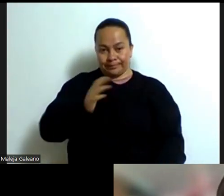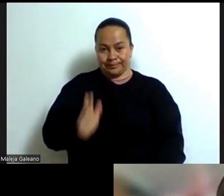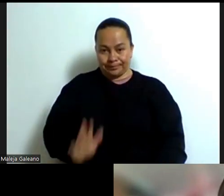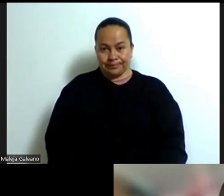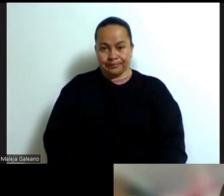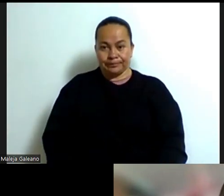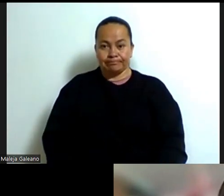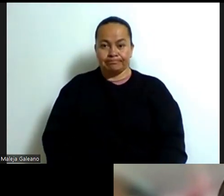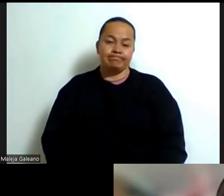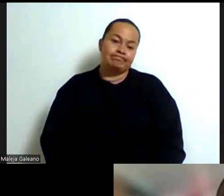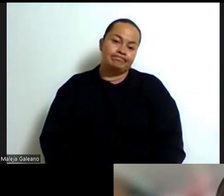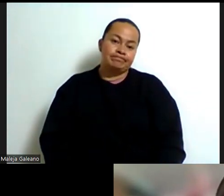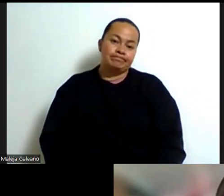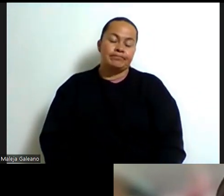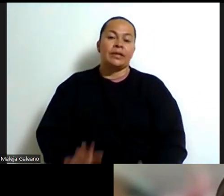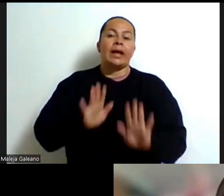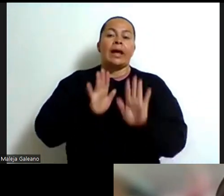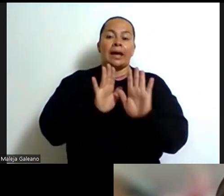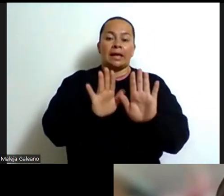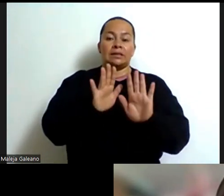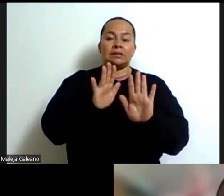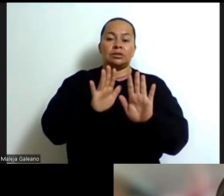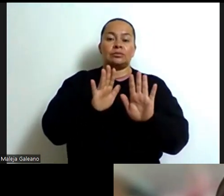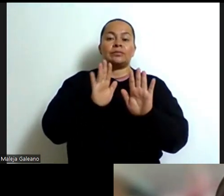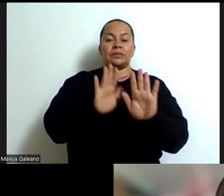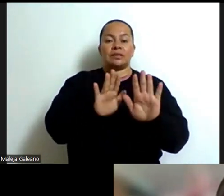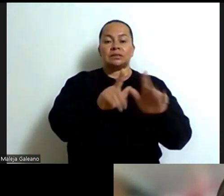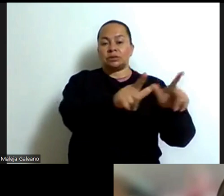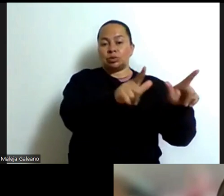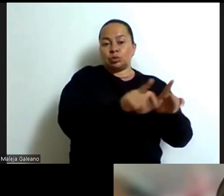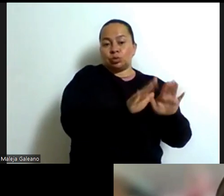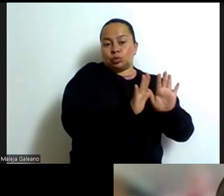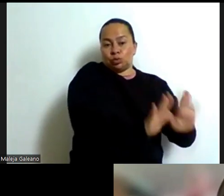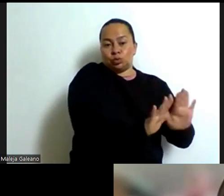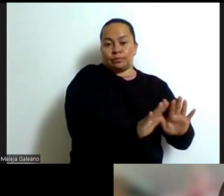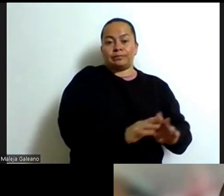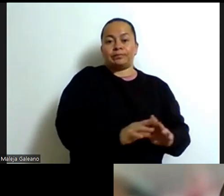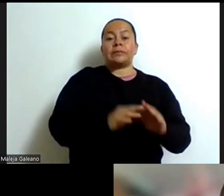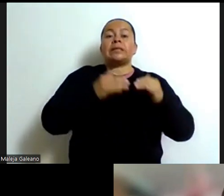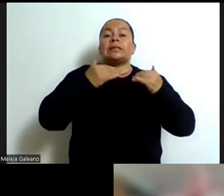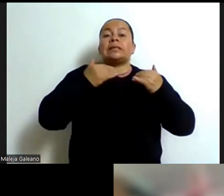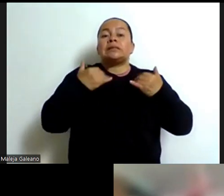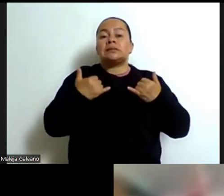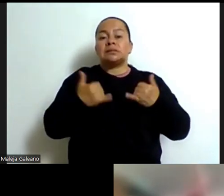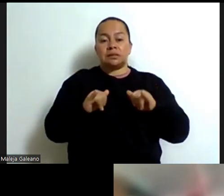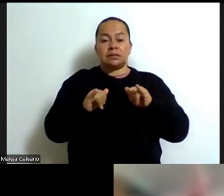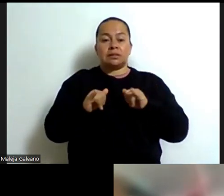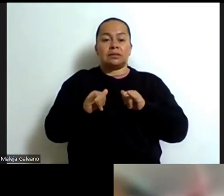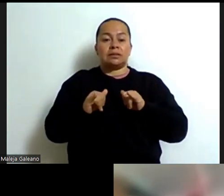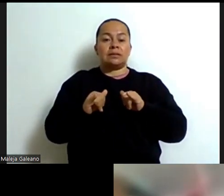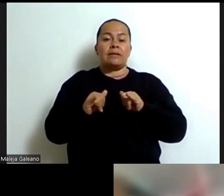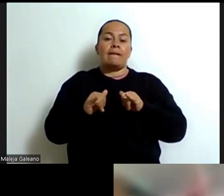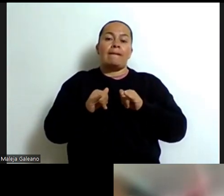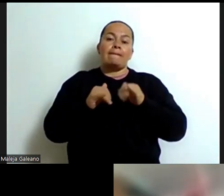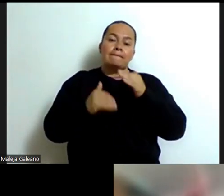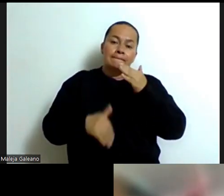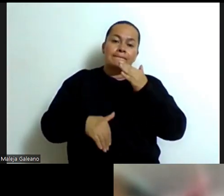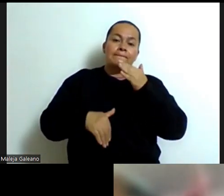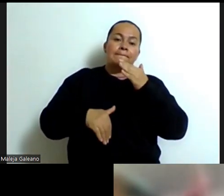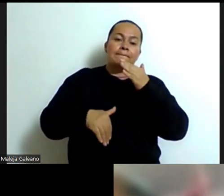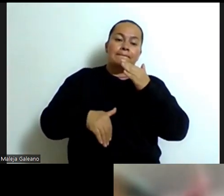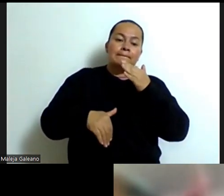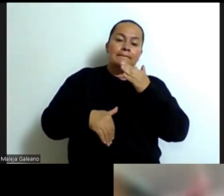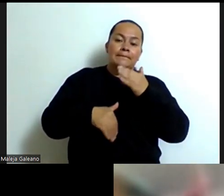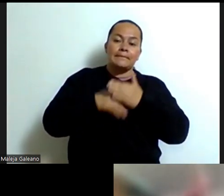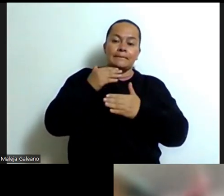este eso desde ese lugar ya eh entrando un poco